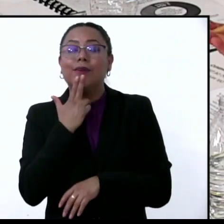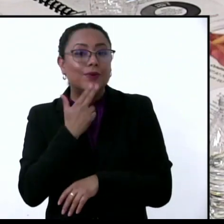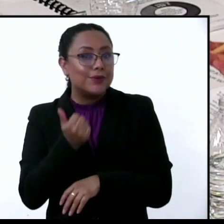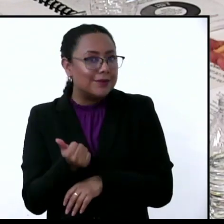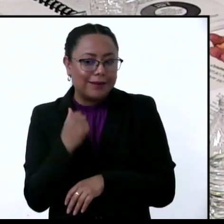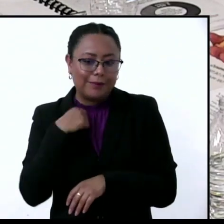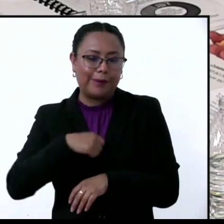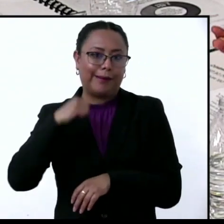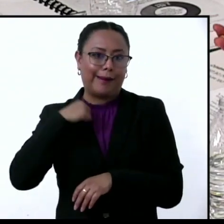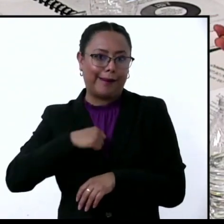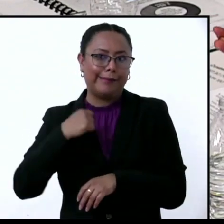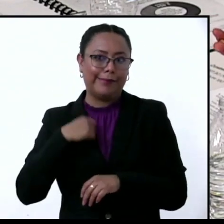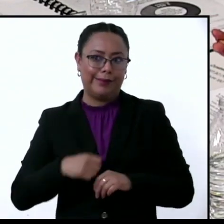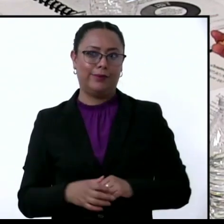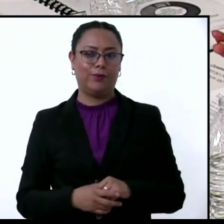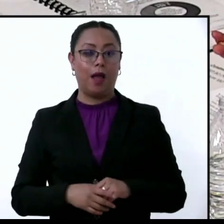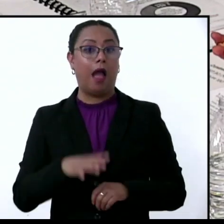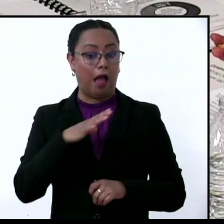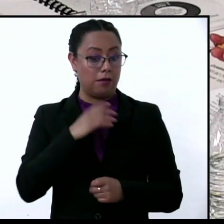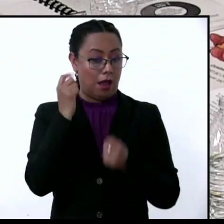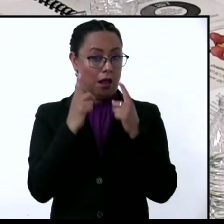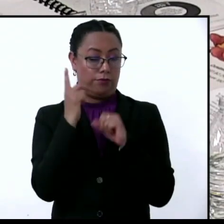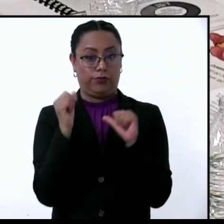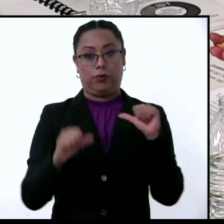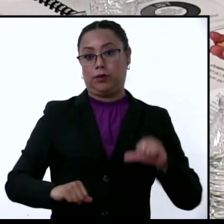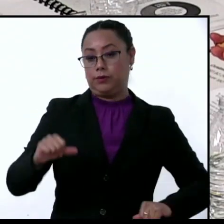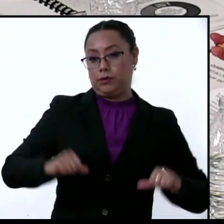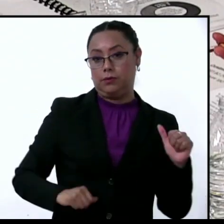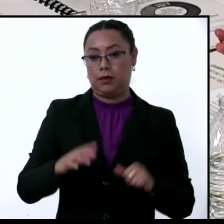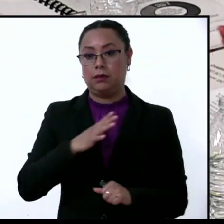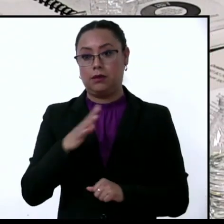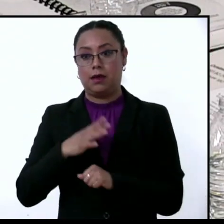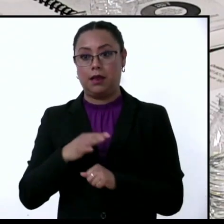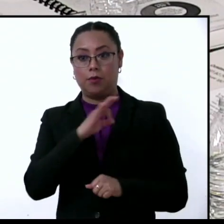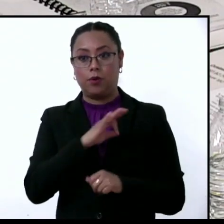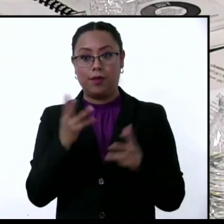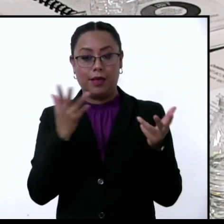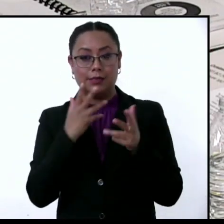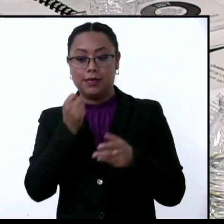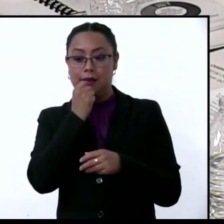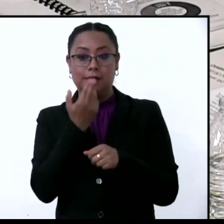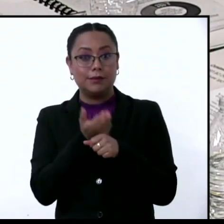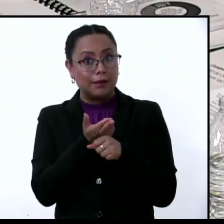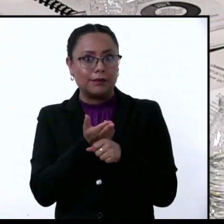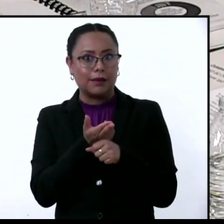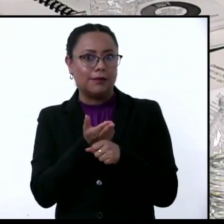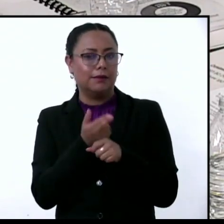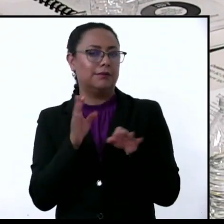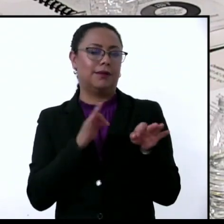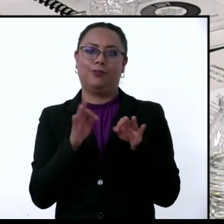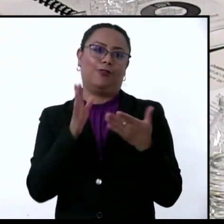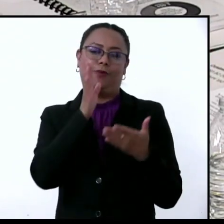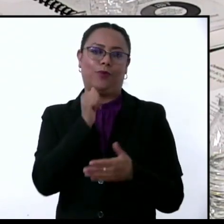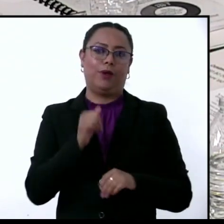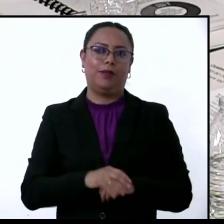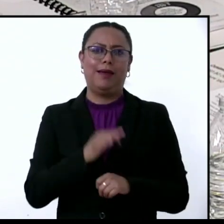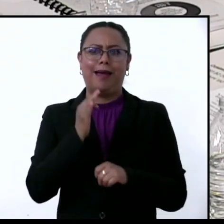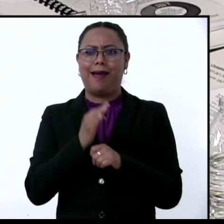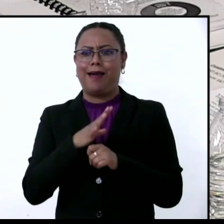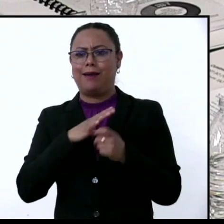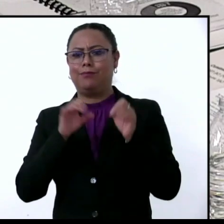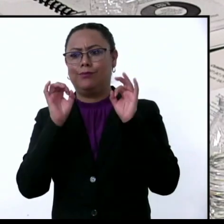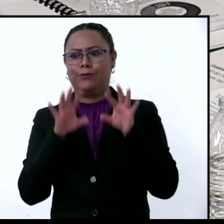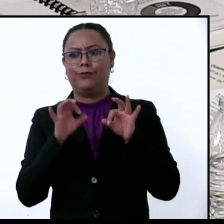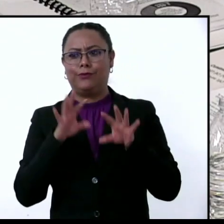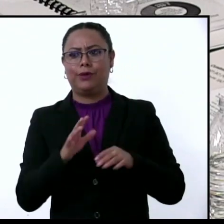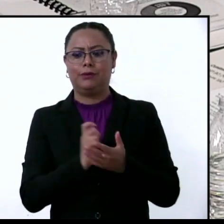me queda claro que limita las labores que puede realizar la Secretaría del Trabajo. Hay una descripción de múltiples oficios como trabajo